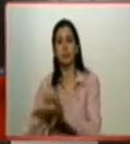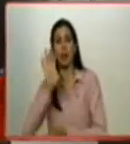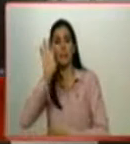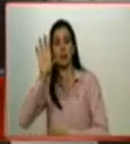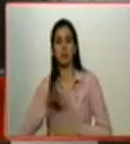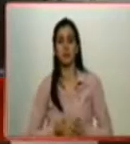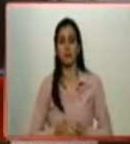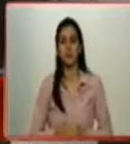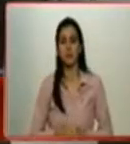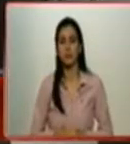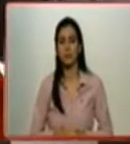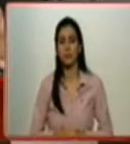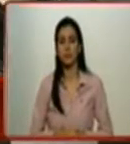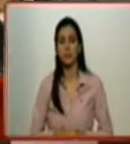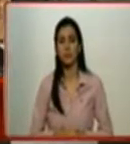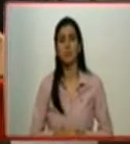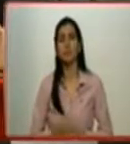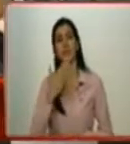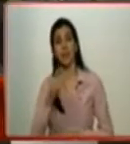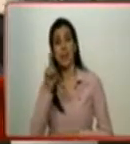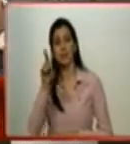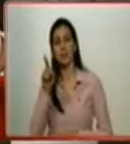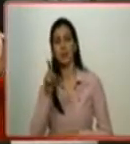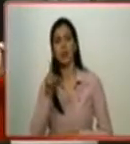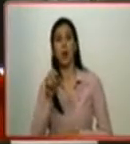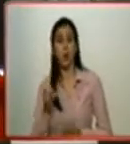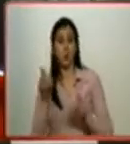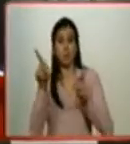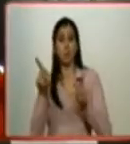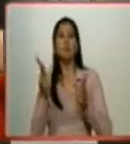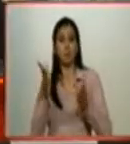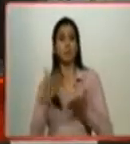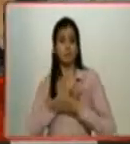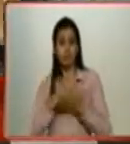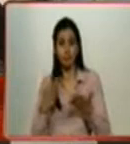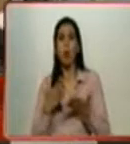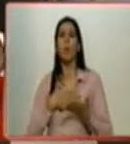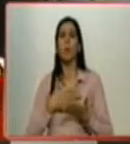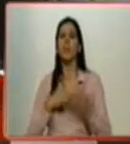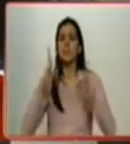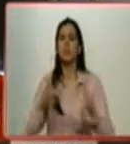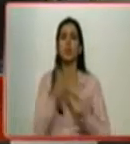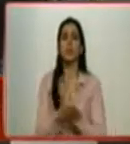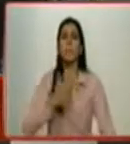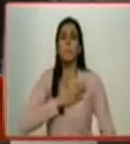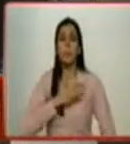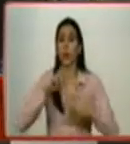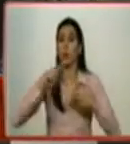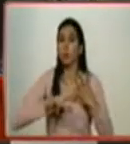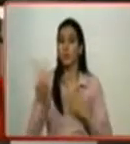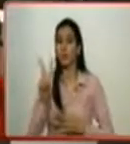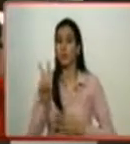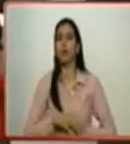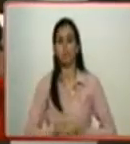patria. Y fue gracias a esa posibilidad de disponer soberanamente de nuestros recursos que lo pusimos